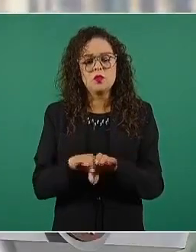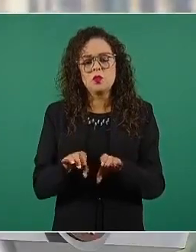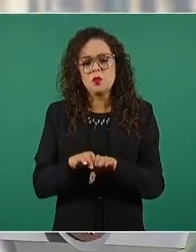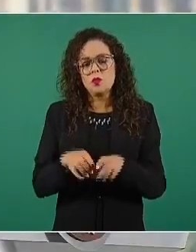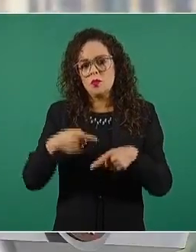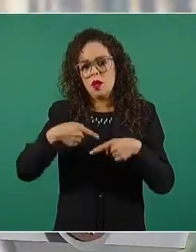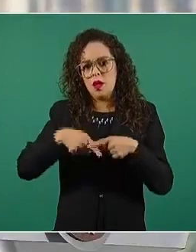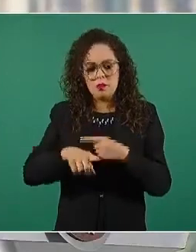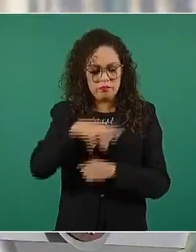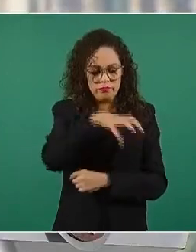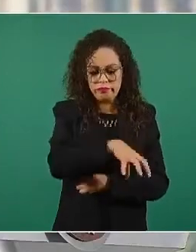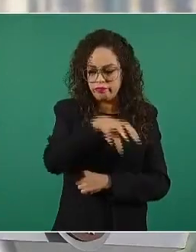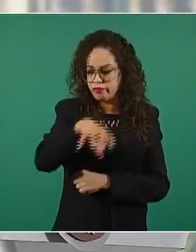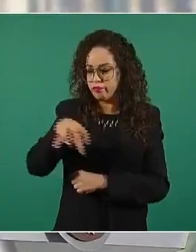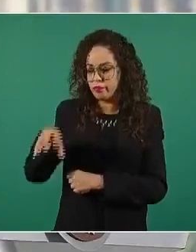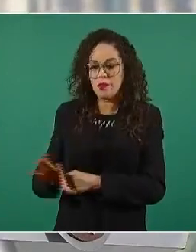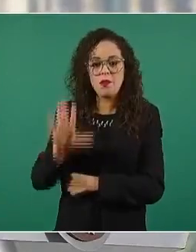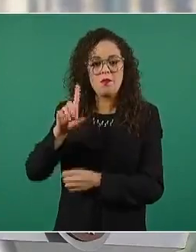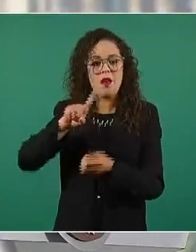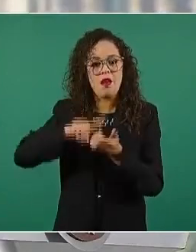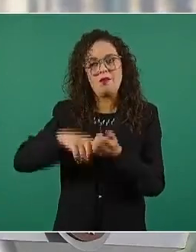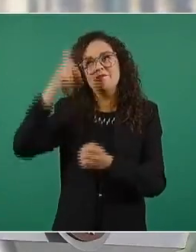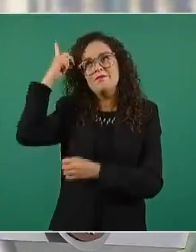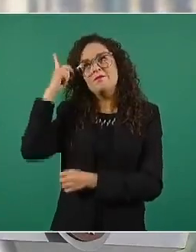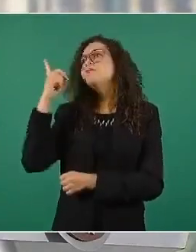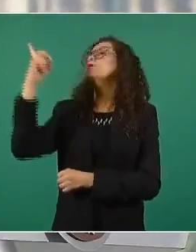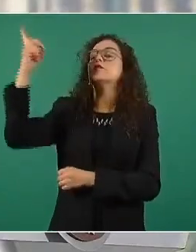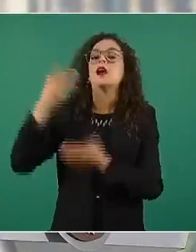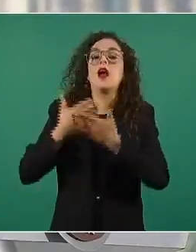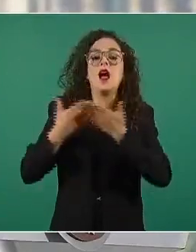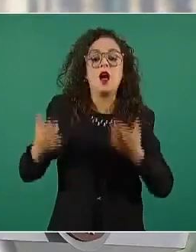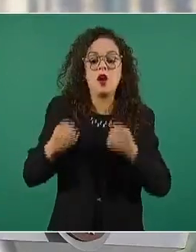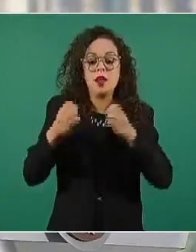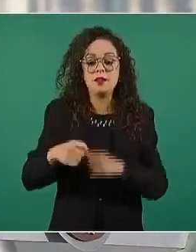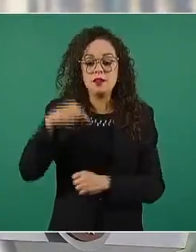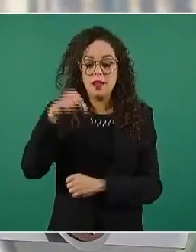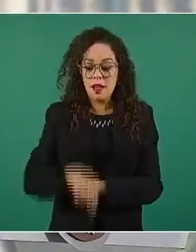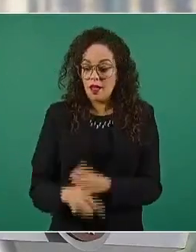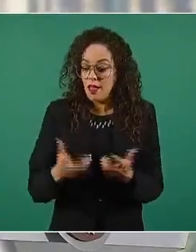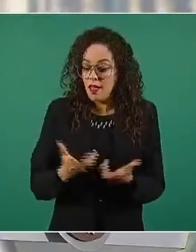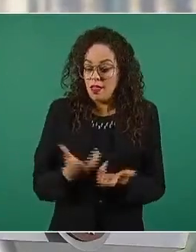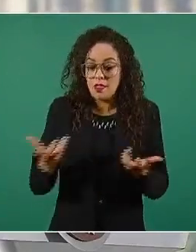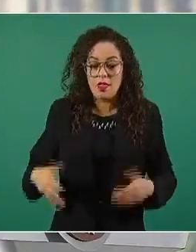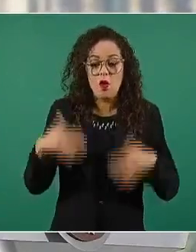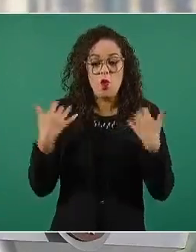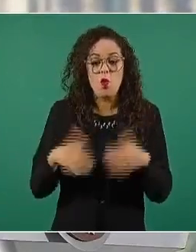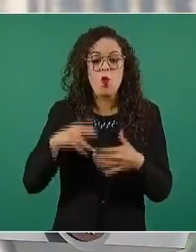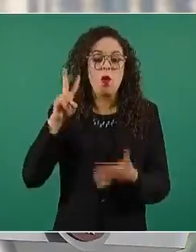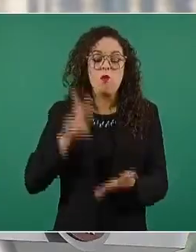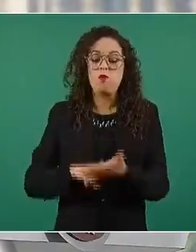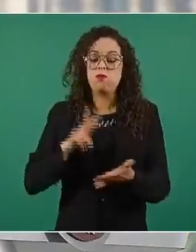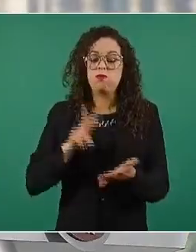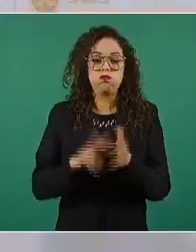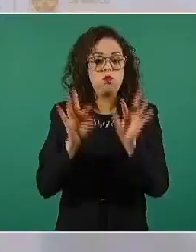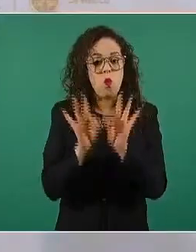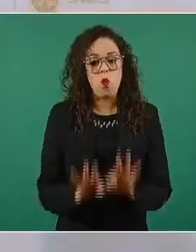y se nos ha puesto aquí en nuestras tierras sagradas.